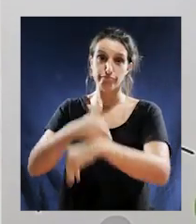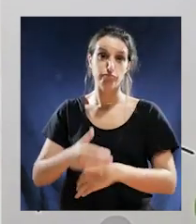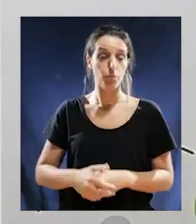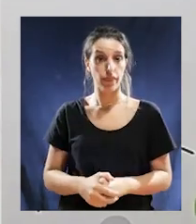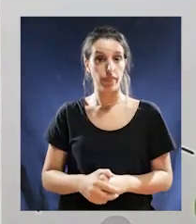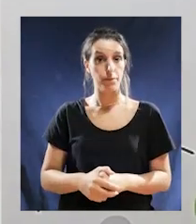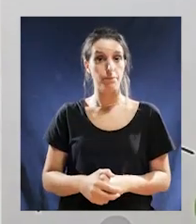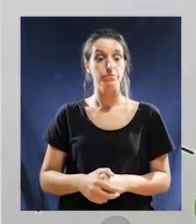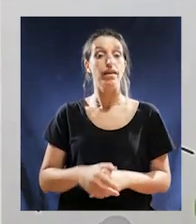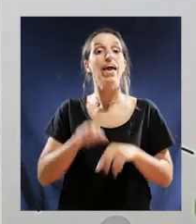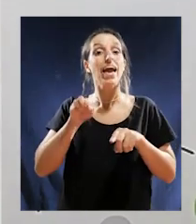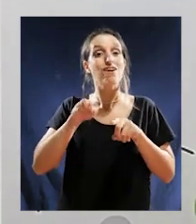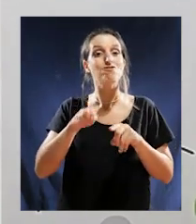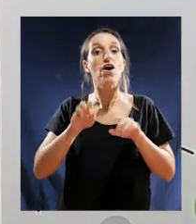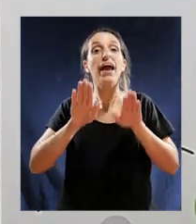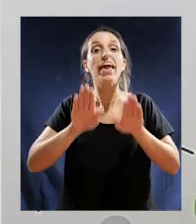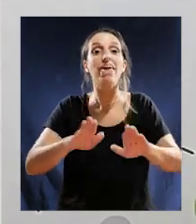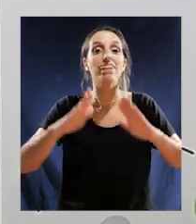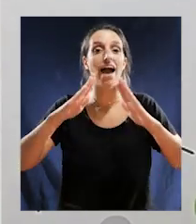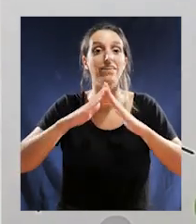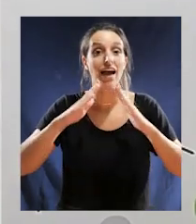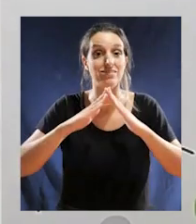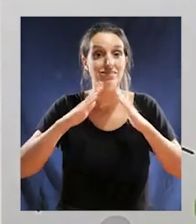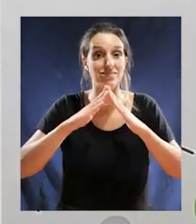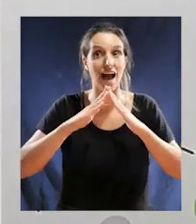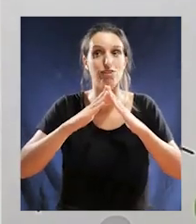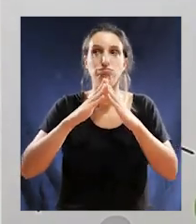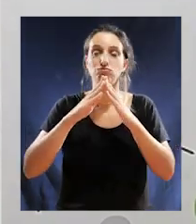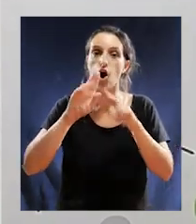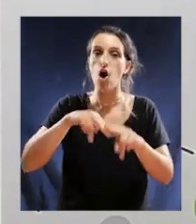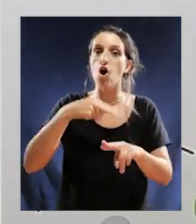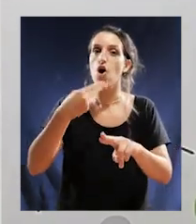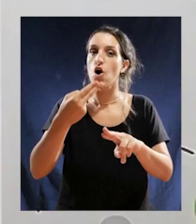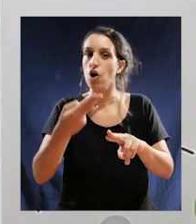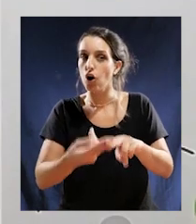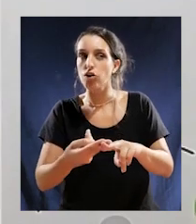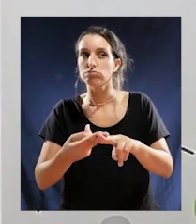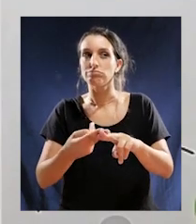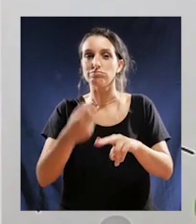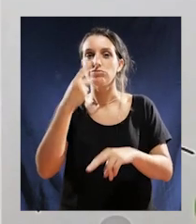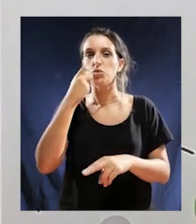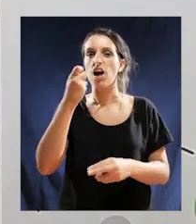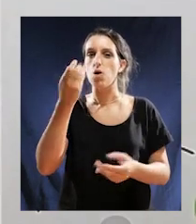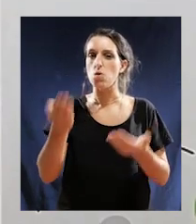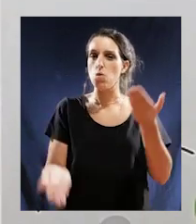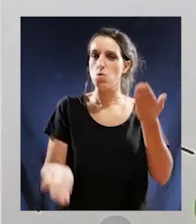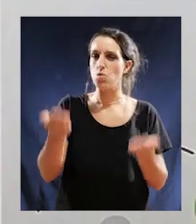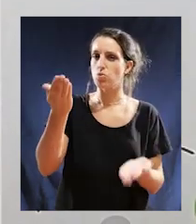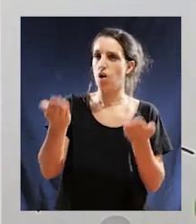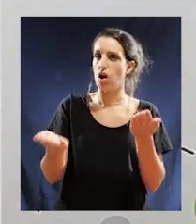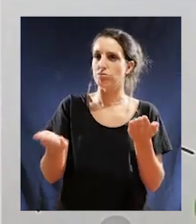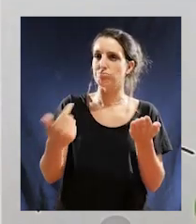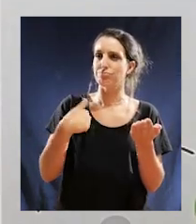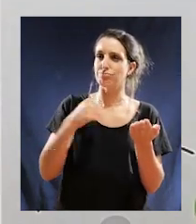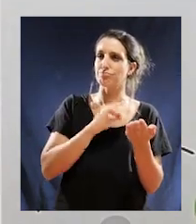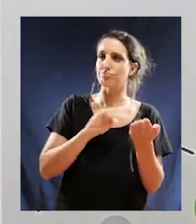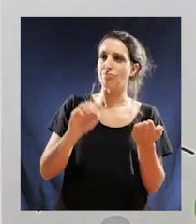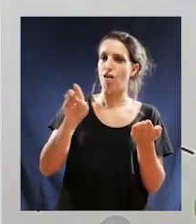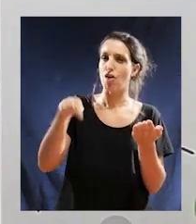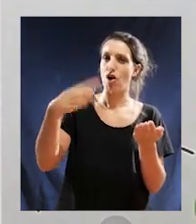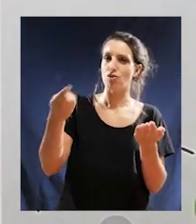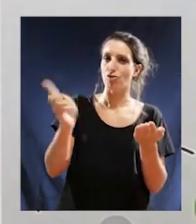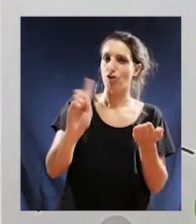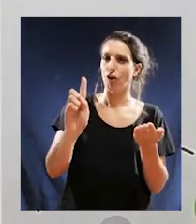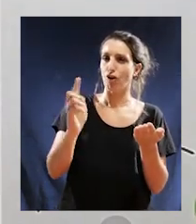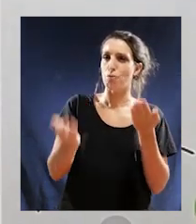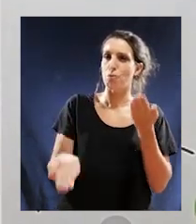quédate en casa nos vuelve a poner en la lupa de las injusticias sociales de las que en las que vivimos